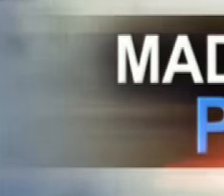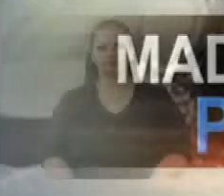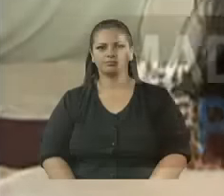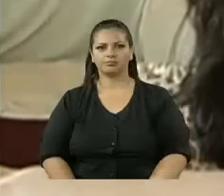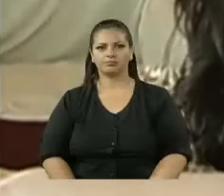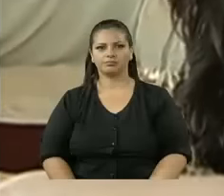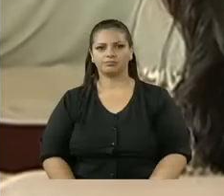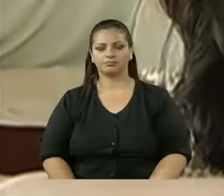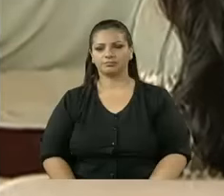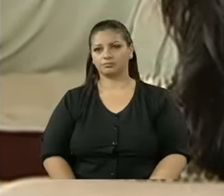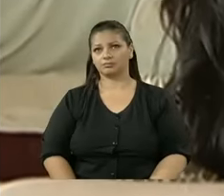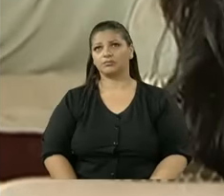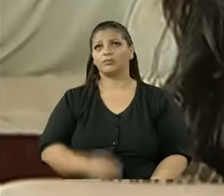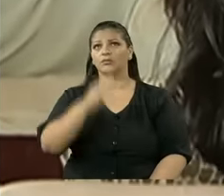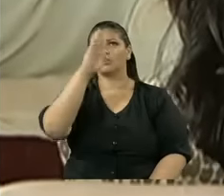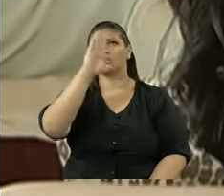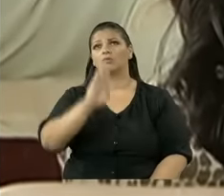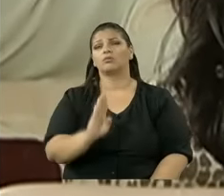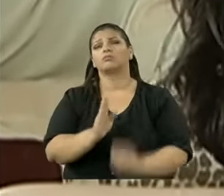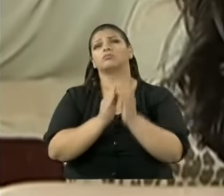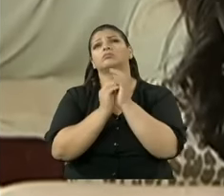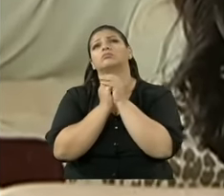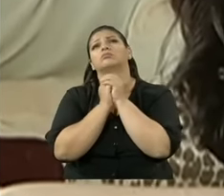Siempre le pido a Dios que me ayude, pero